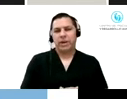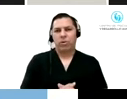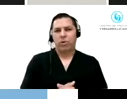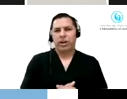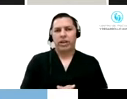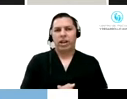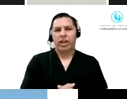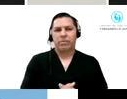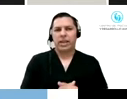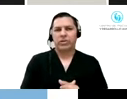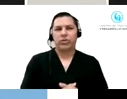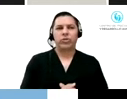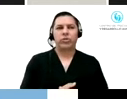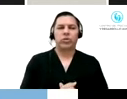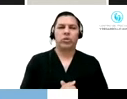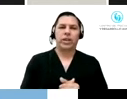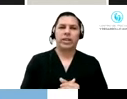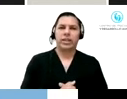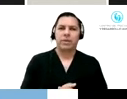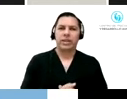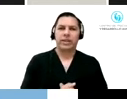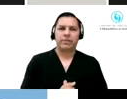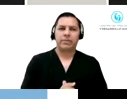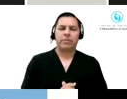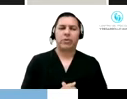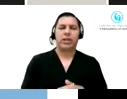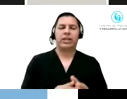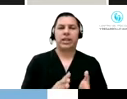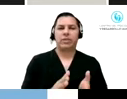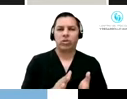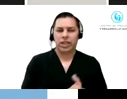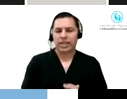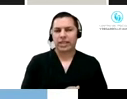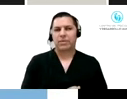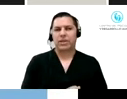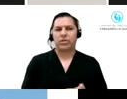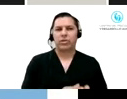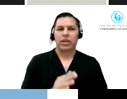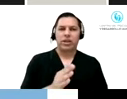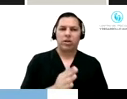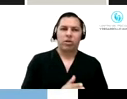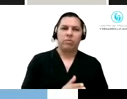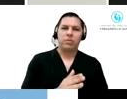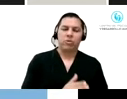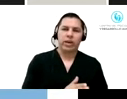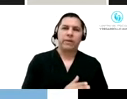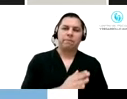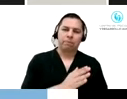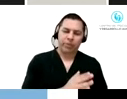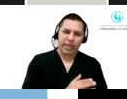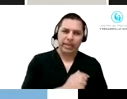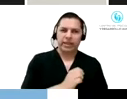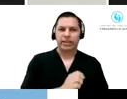suficiente para poder dar una explicación sobre esta temática, porque tenemos tres elementos: hombre,